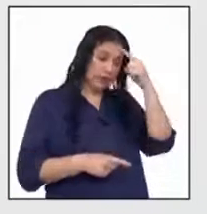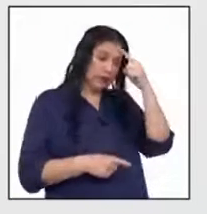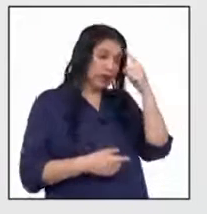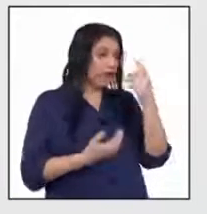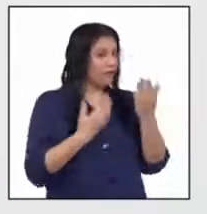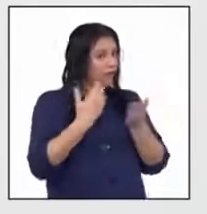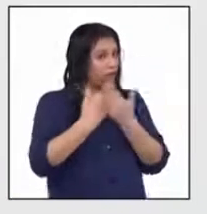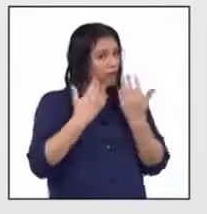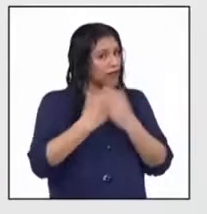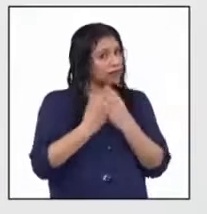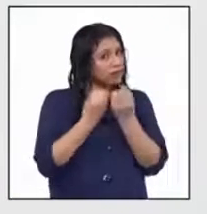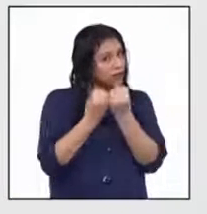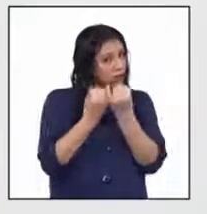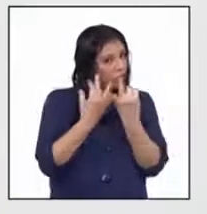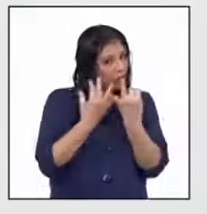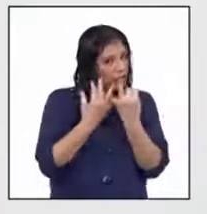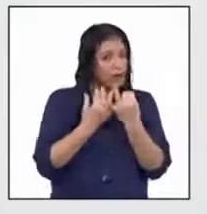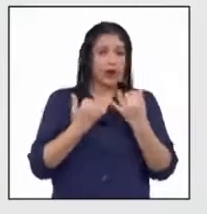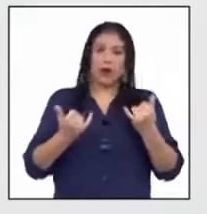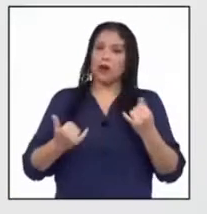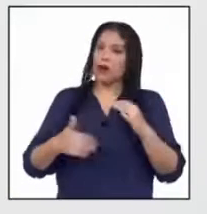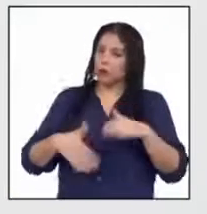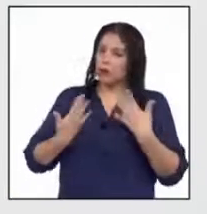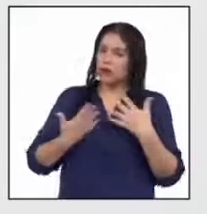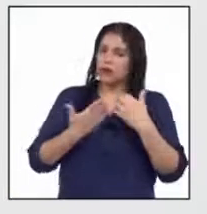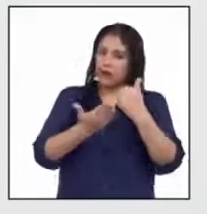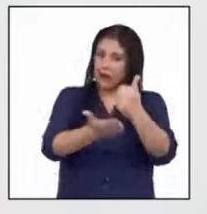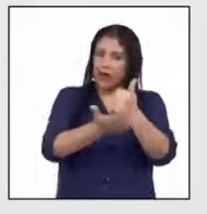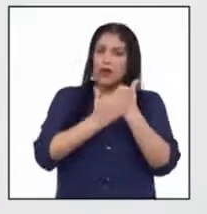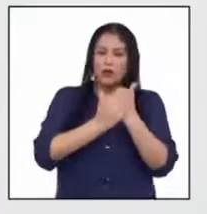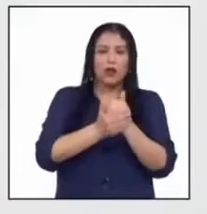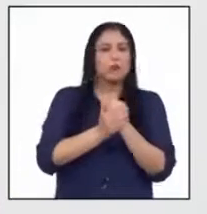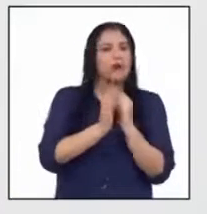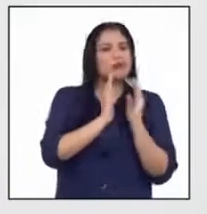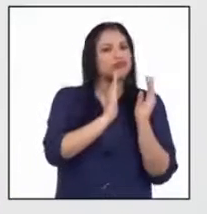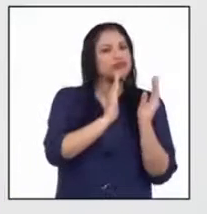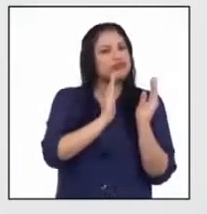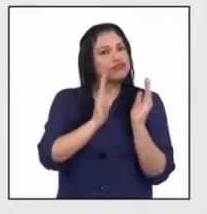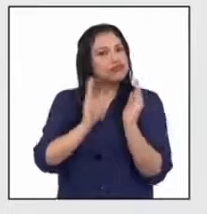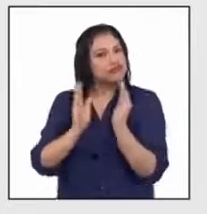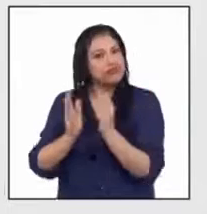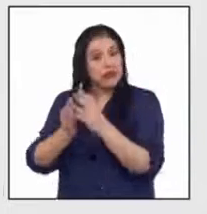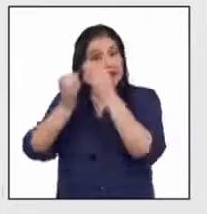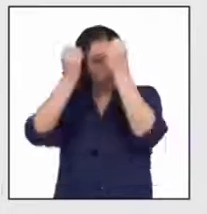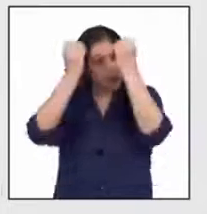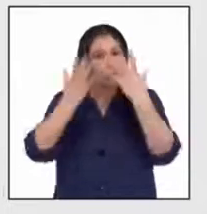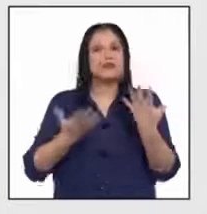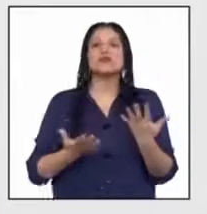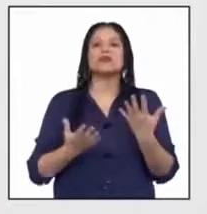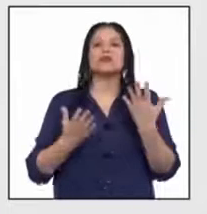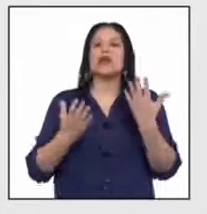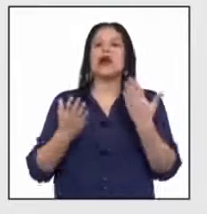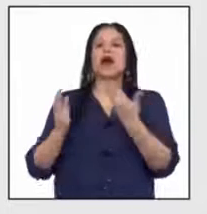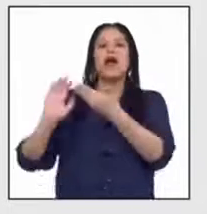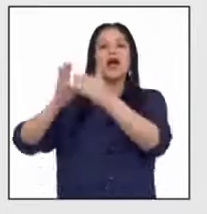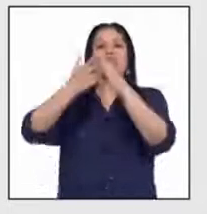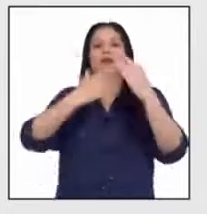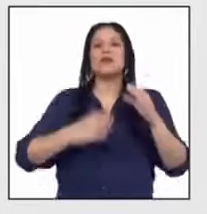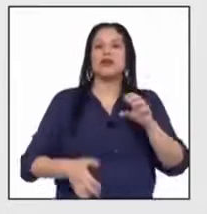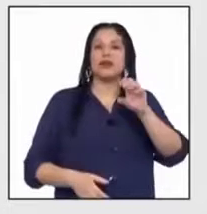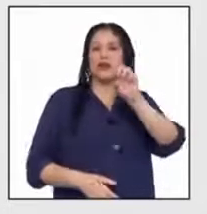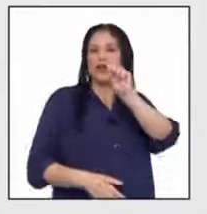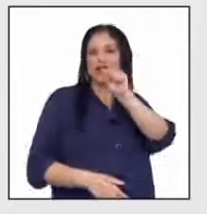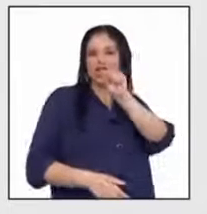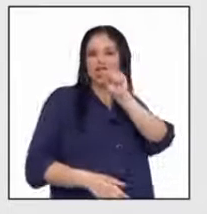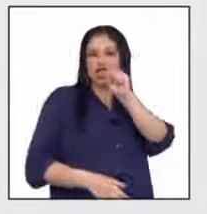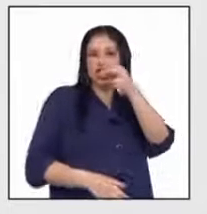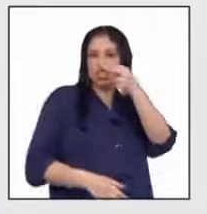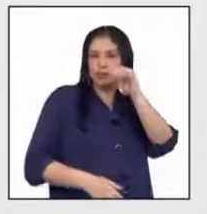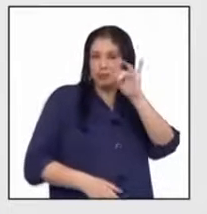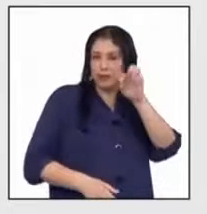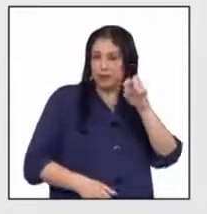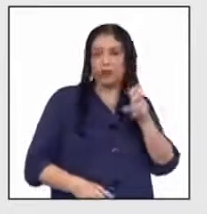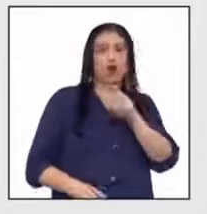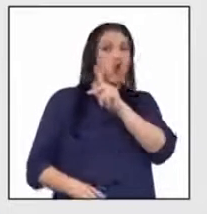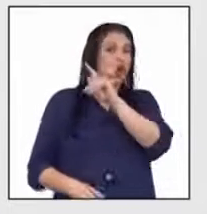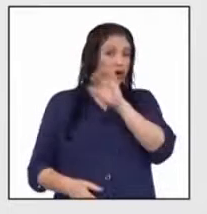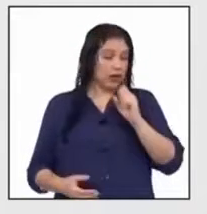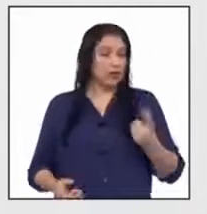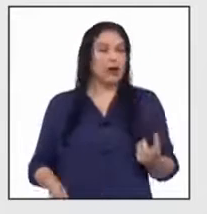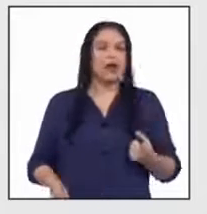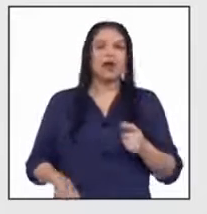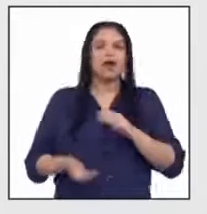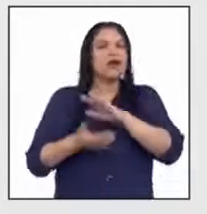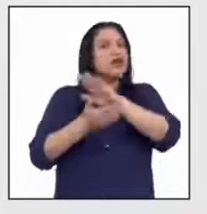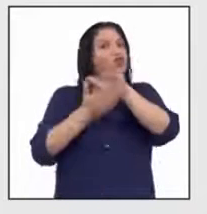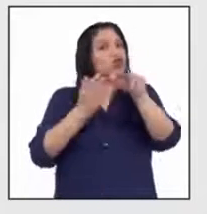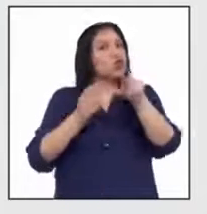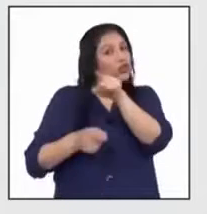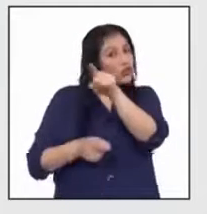conteo, ahora podrías ayudarme organizando los datos de la comunidad Shipibo Conibo. Todas y todas